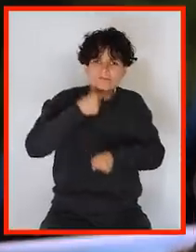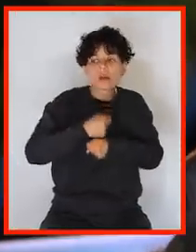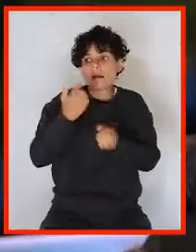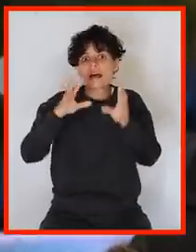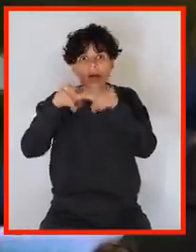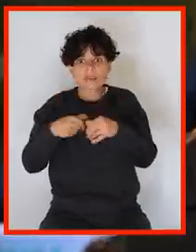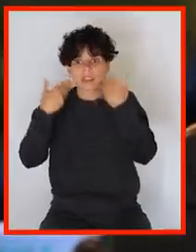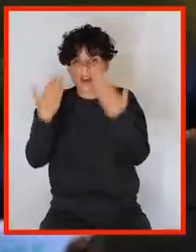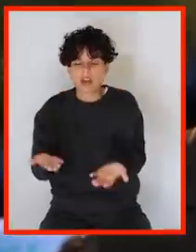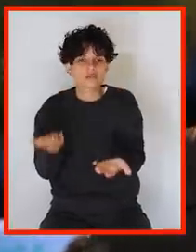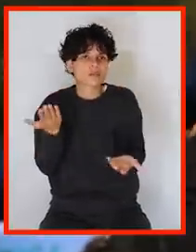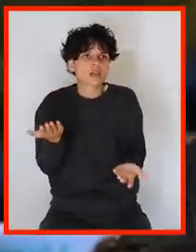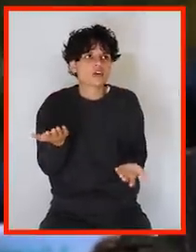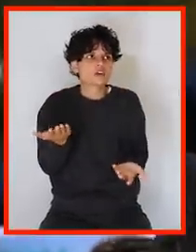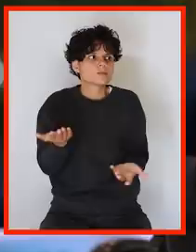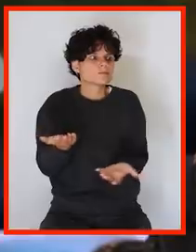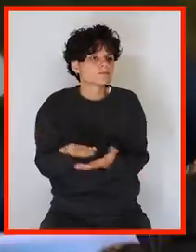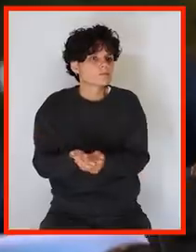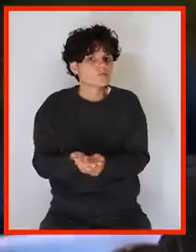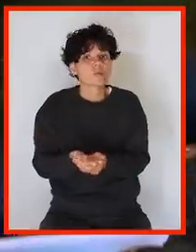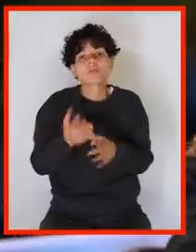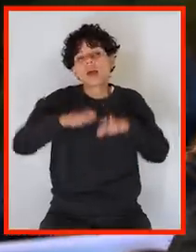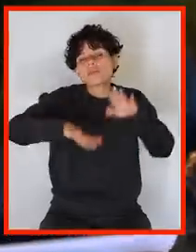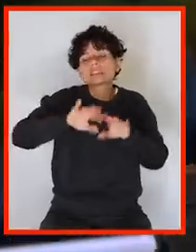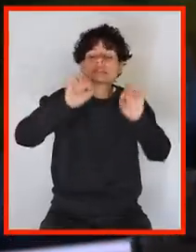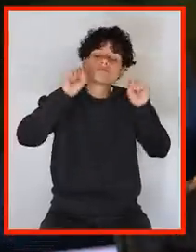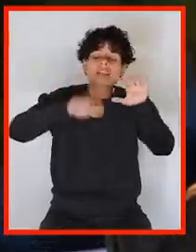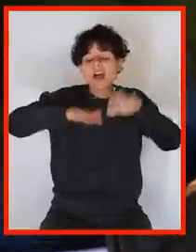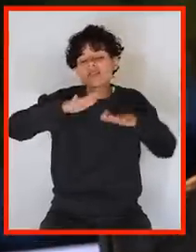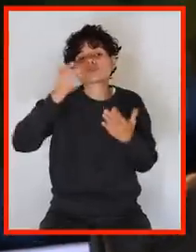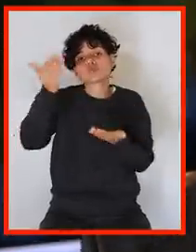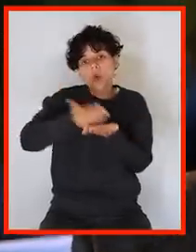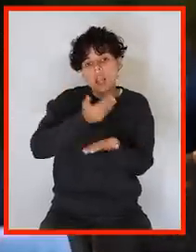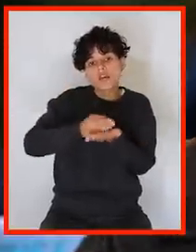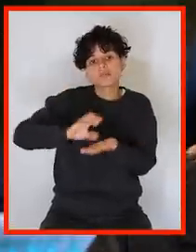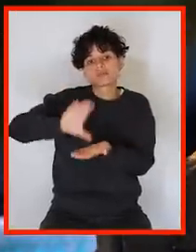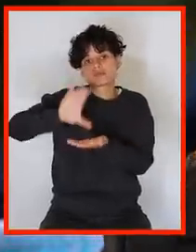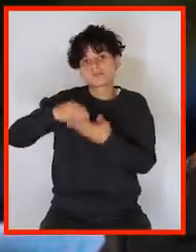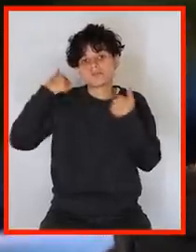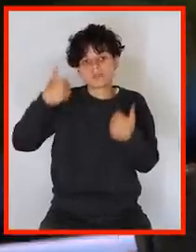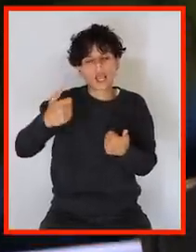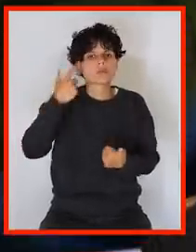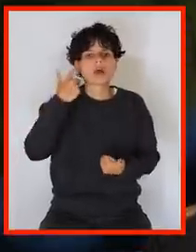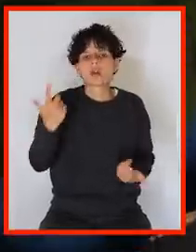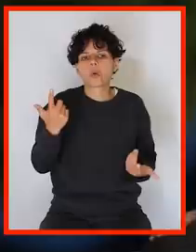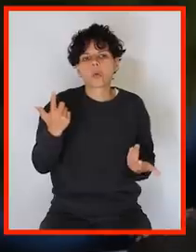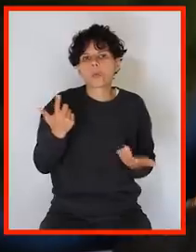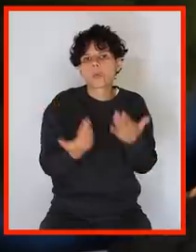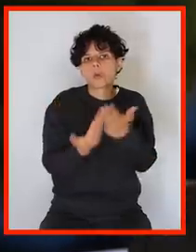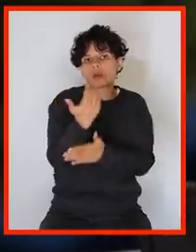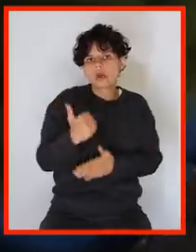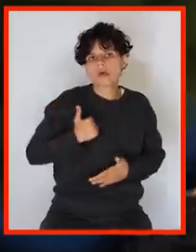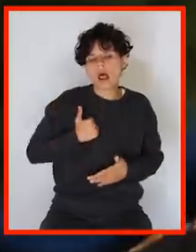finales con una weá que ya quizás tal vez te deja como un sueldo bien, pero lo podís perder de,